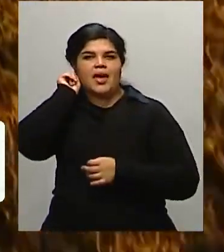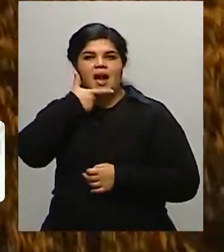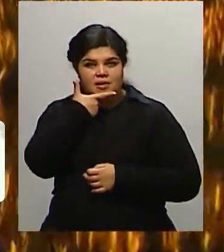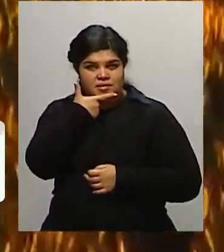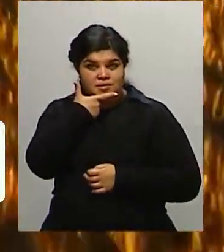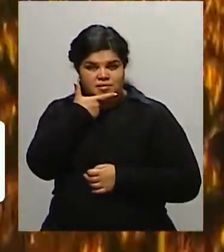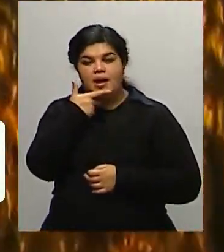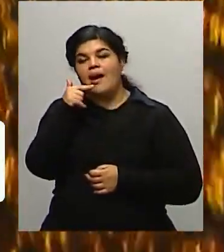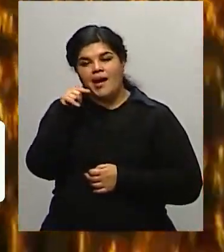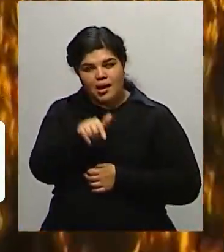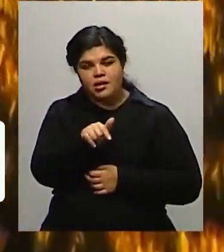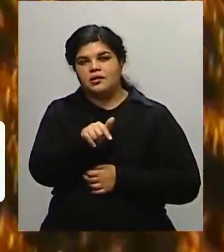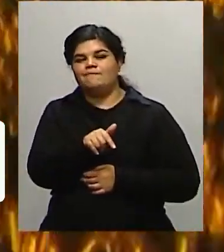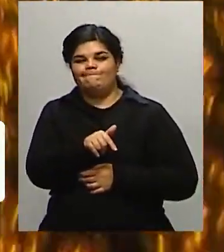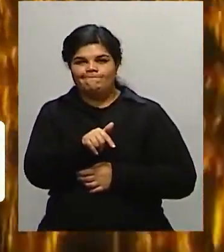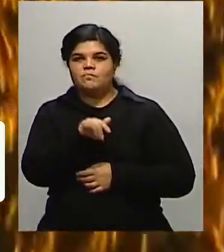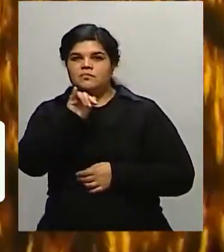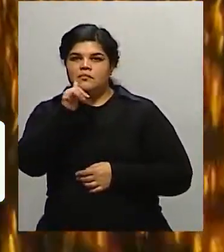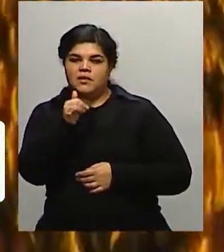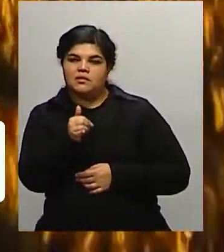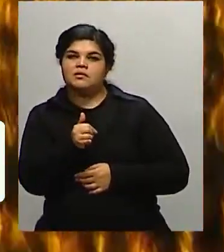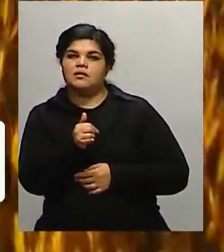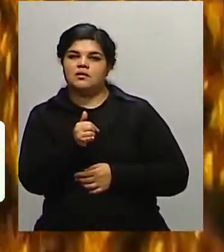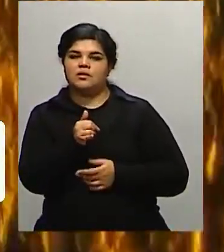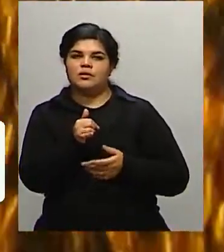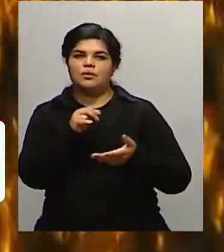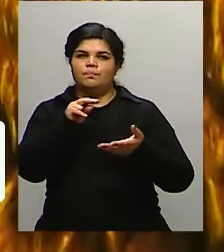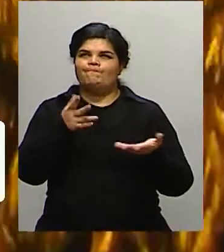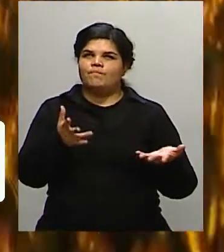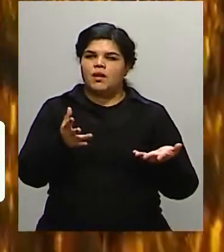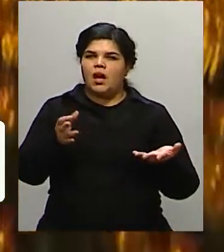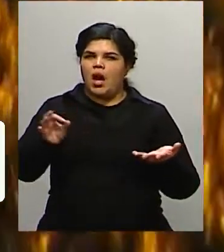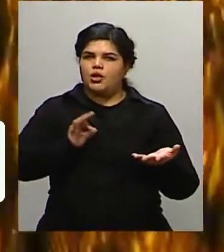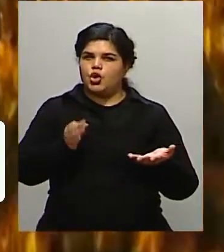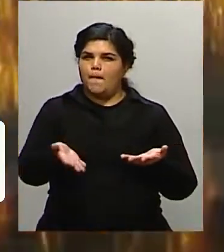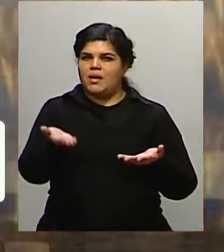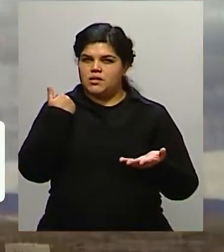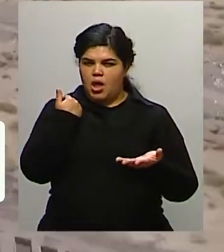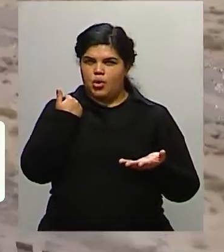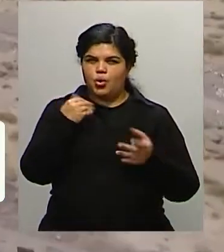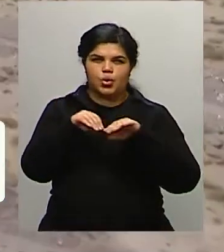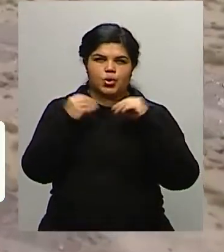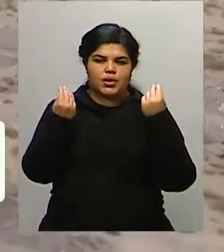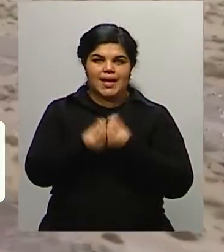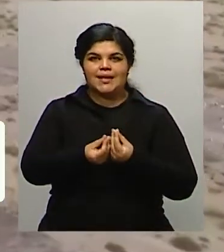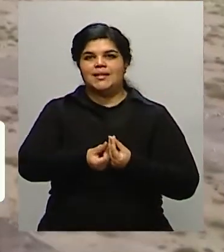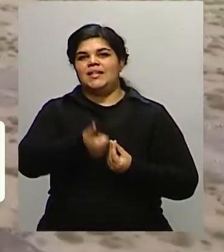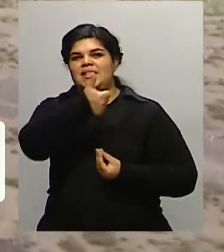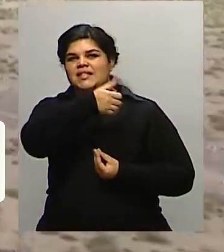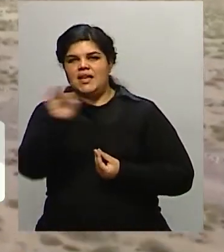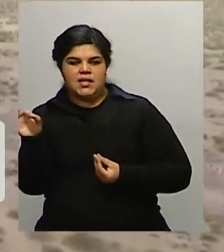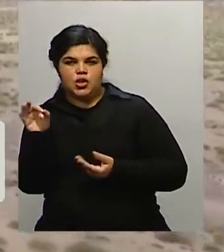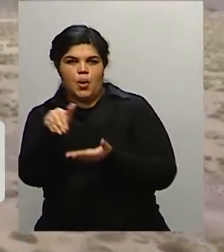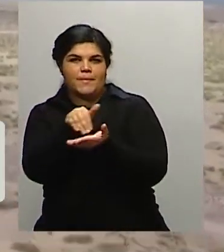uh-huh. Vamos a tener una, digamos, si el año pasado fue 600 millones de dólares el